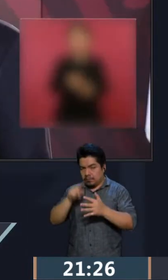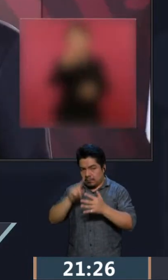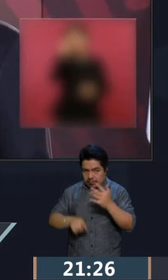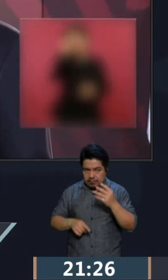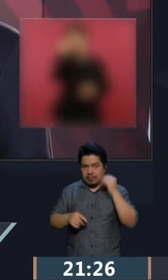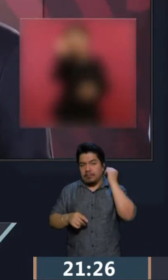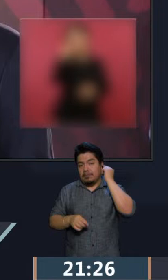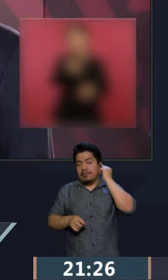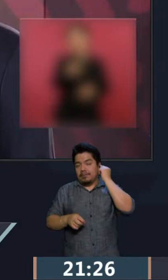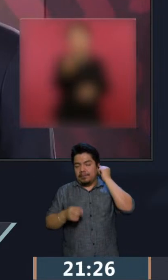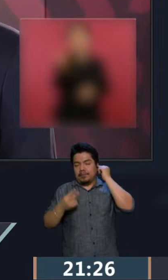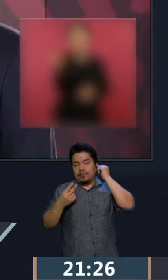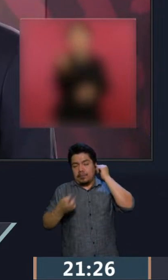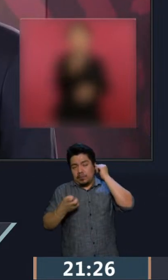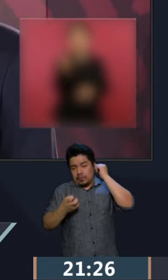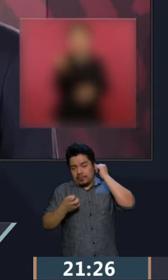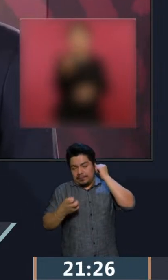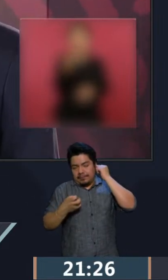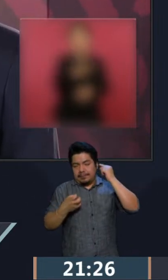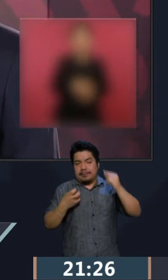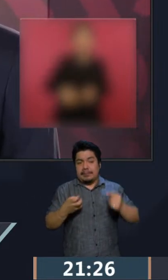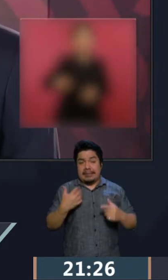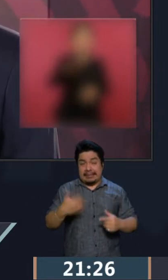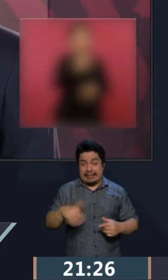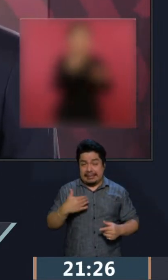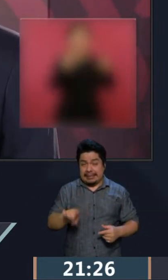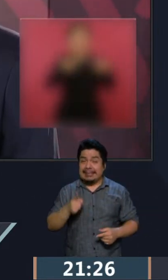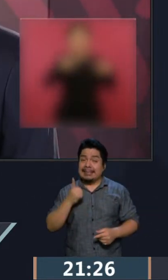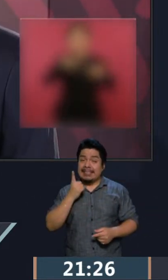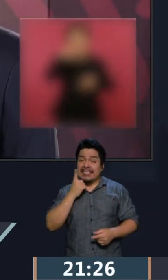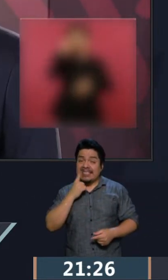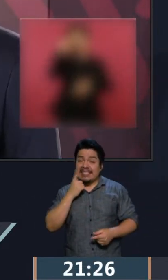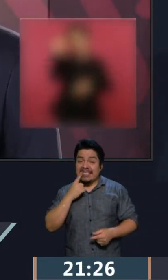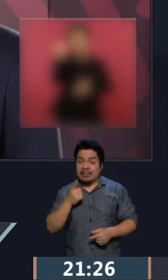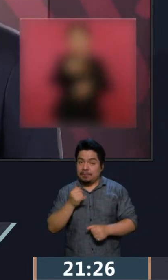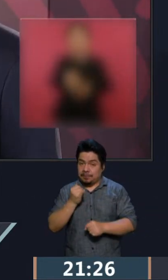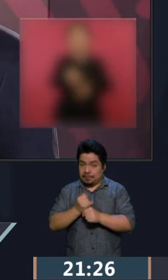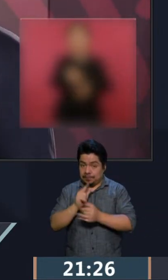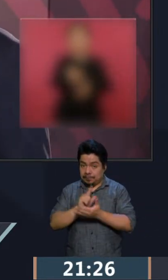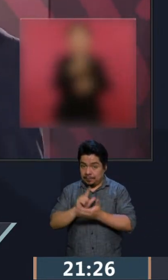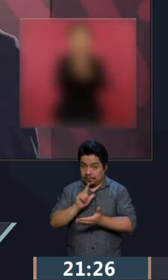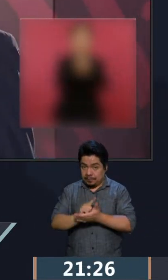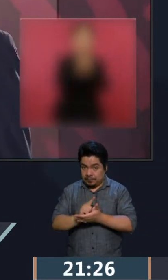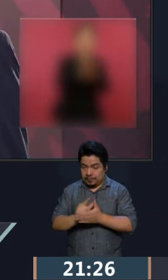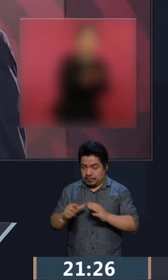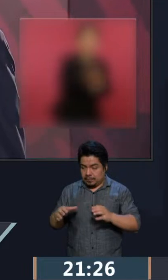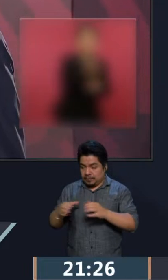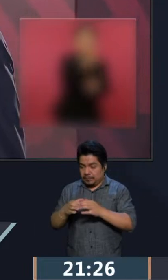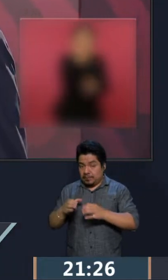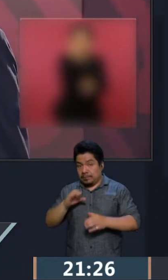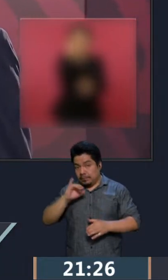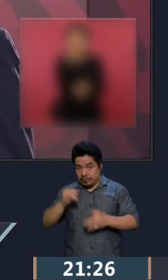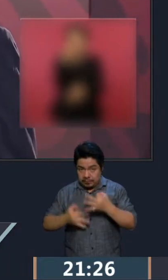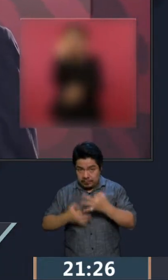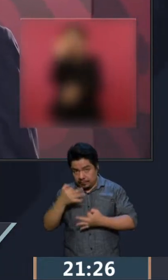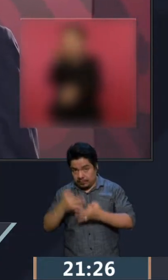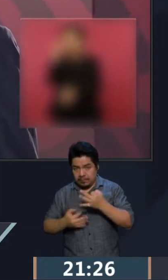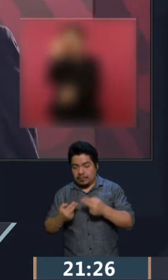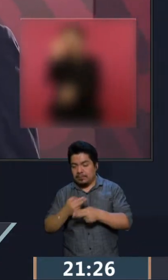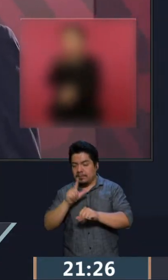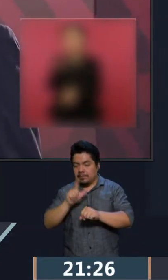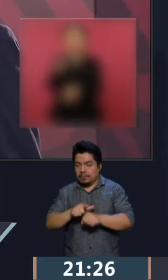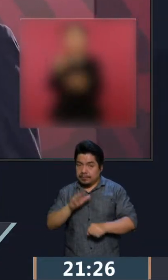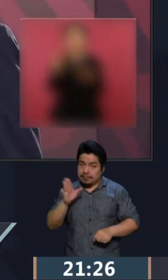Y lo que implica es el manejo abusivo e ilegal de las instancias judiciales